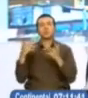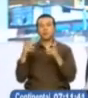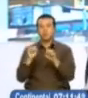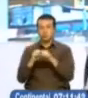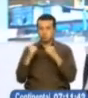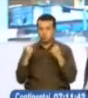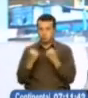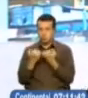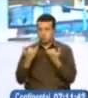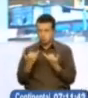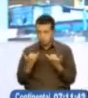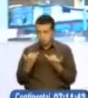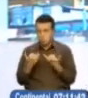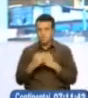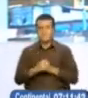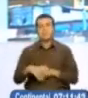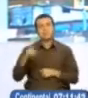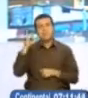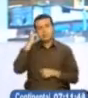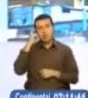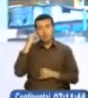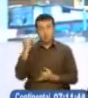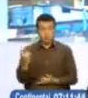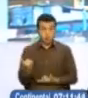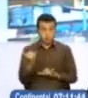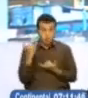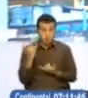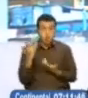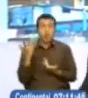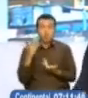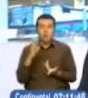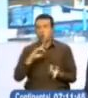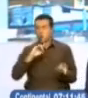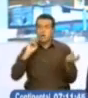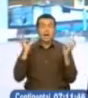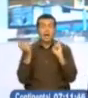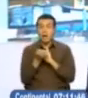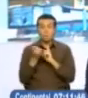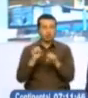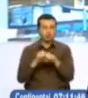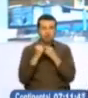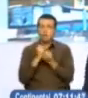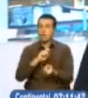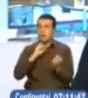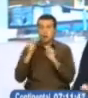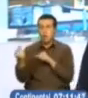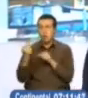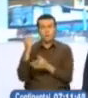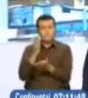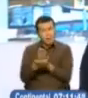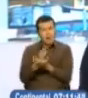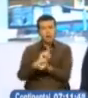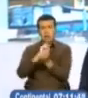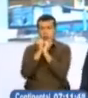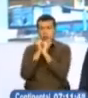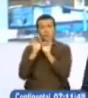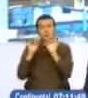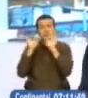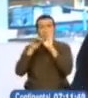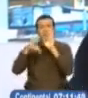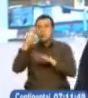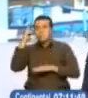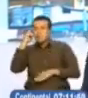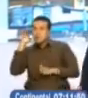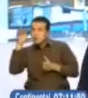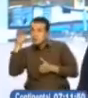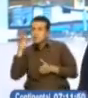sociedad contemporánea. Y yo creo que el único modo de recomponer una vida social que piense más en lo